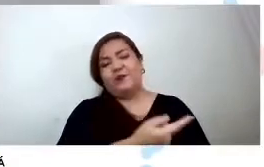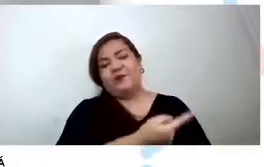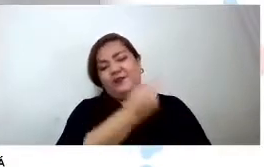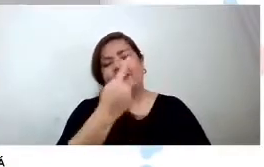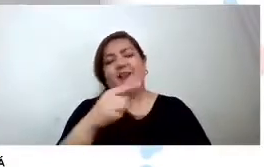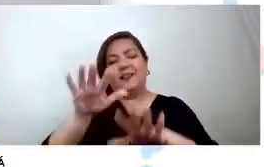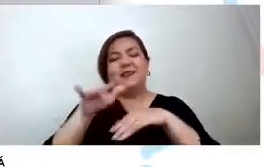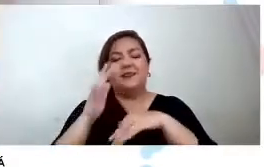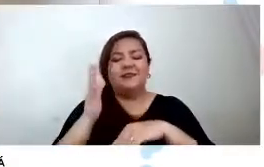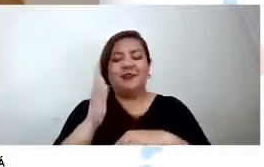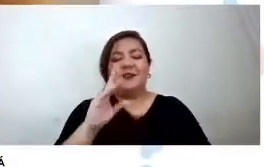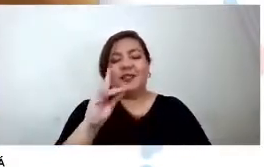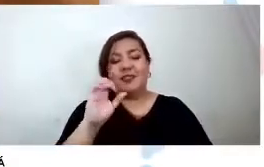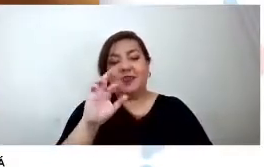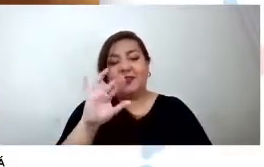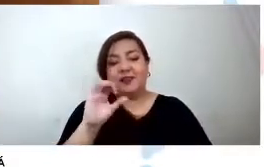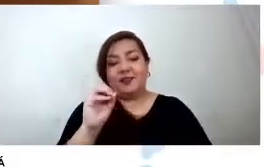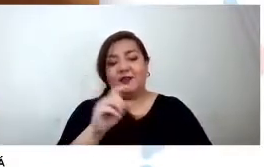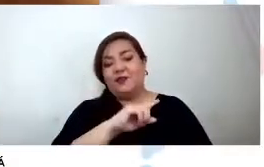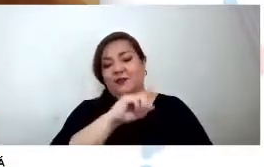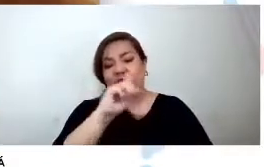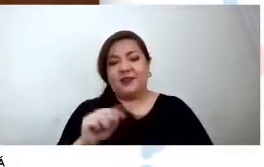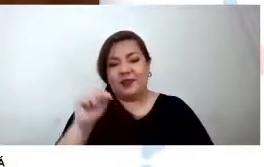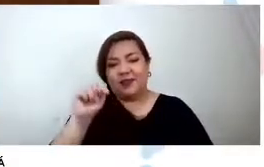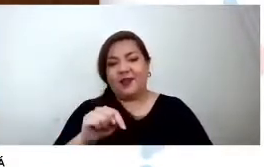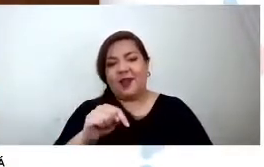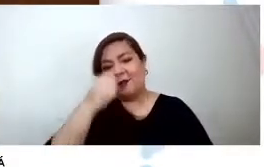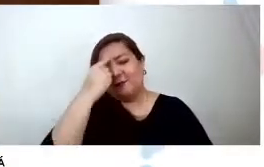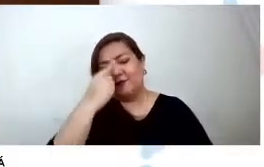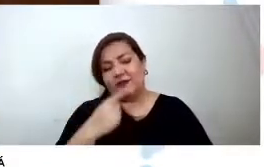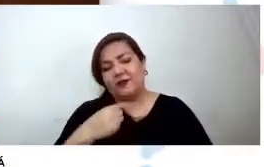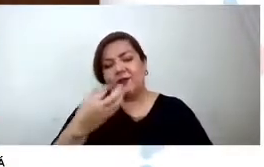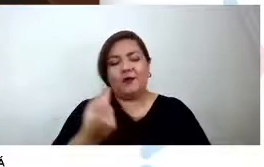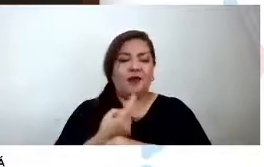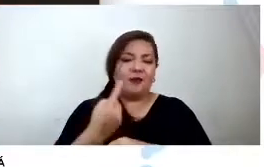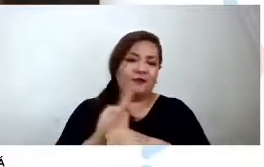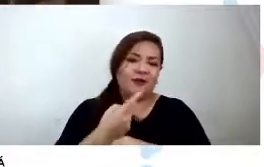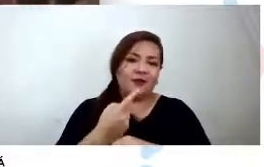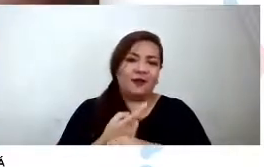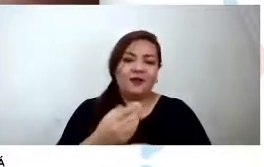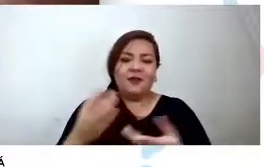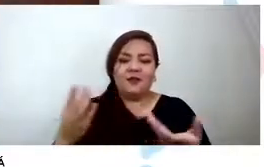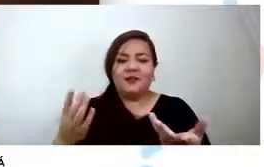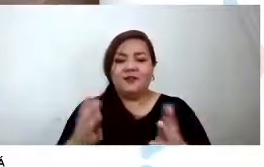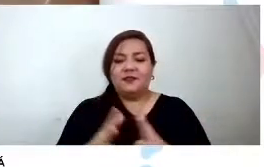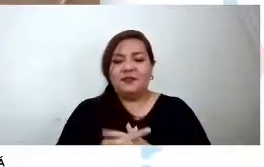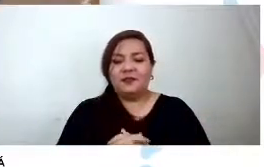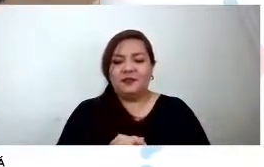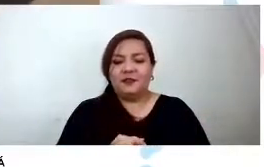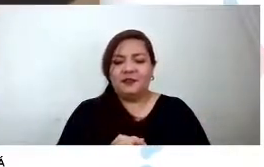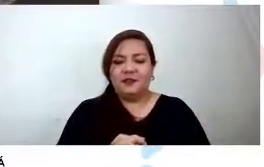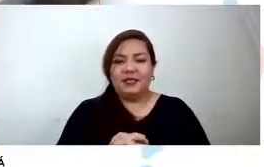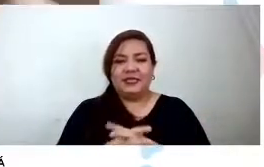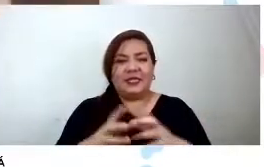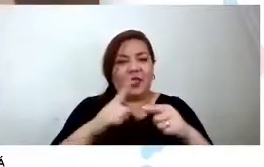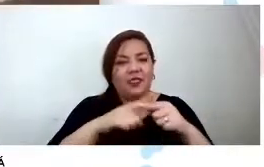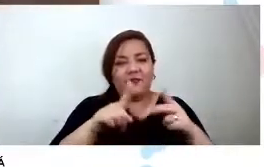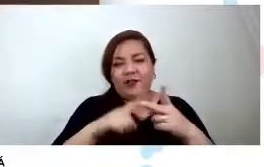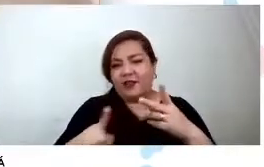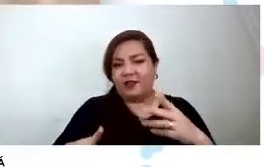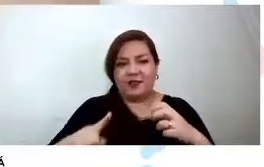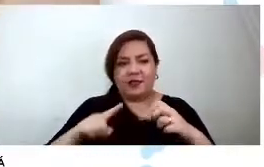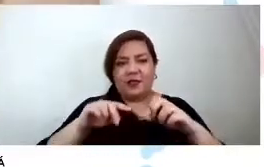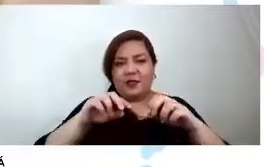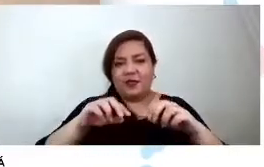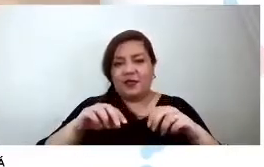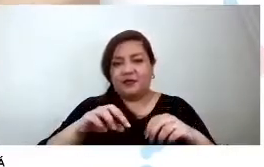¿cierto? Darío viene acá al museo y siempre hace sus charlas y nos habla de los rockstars de las especies. Y en este caso,